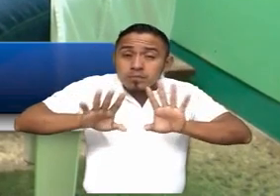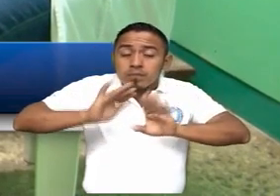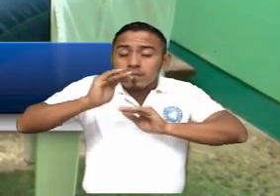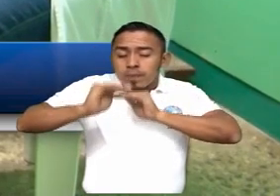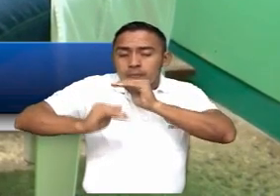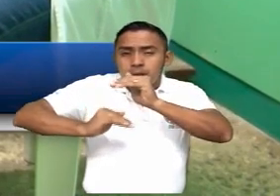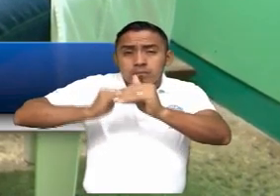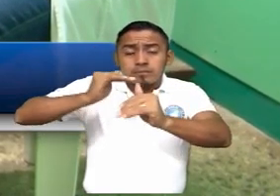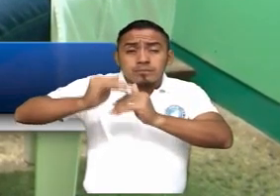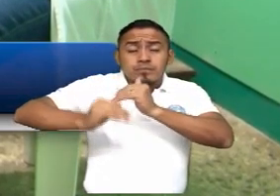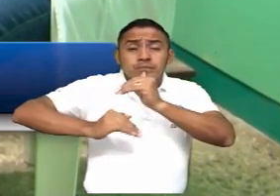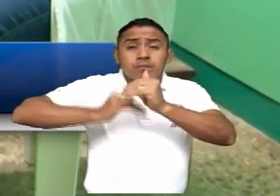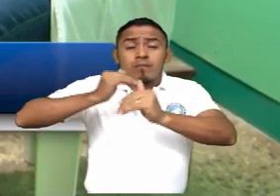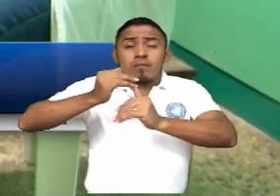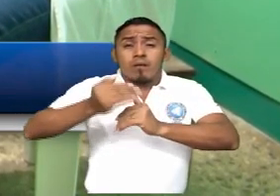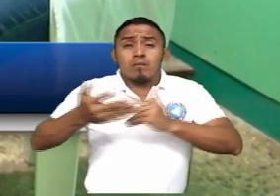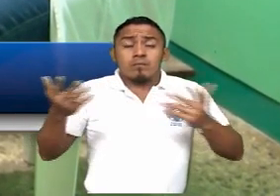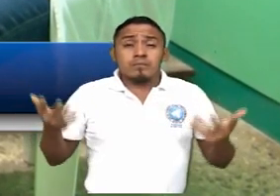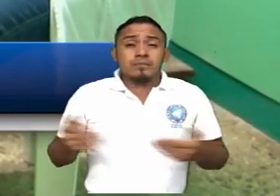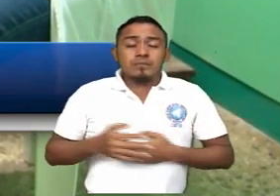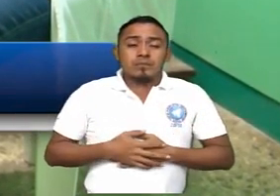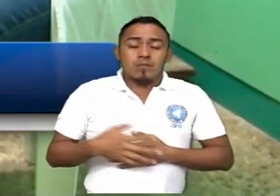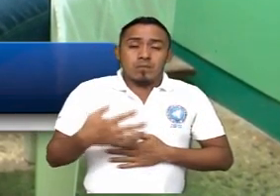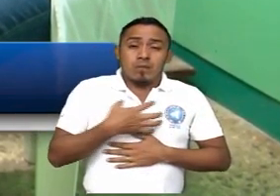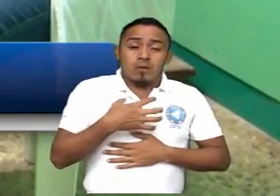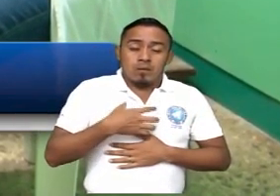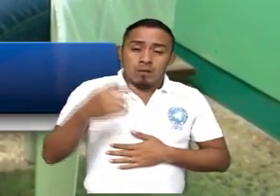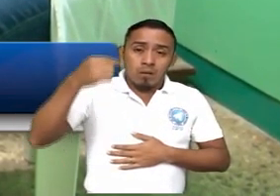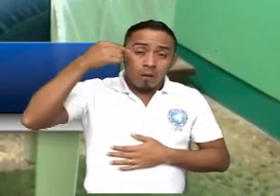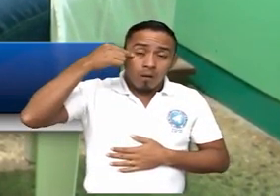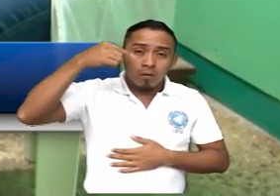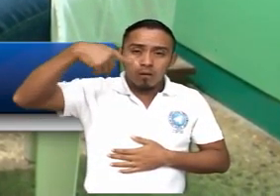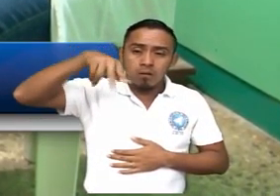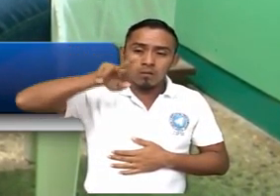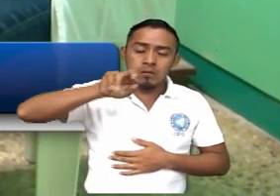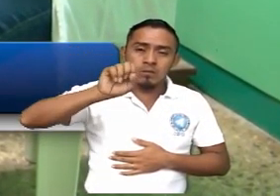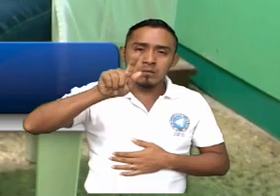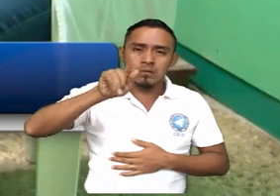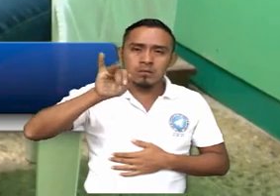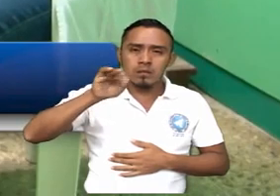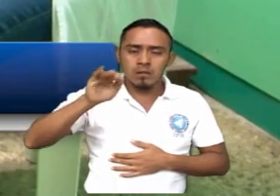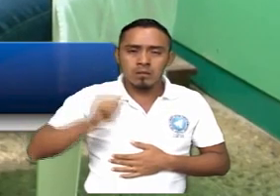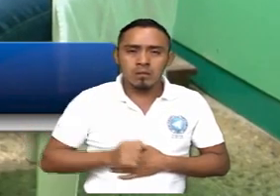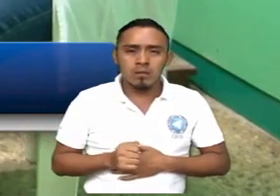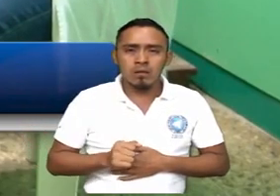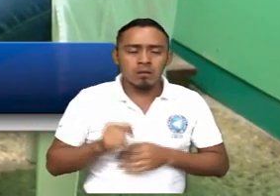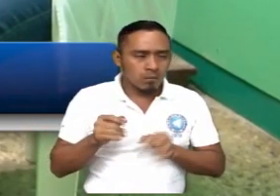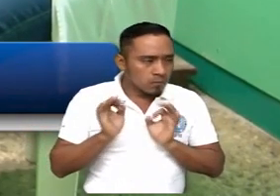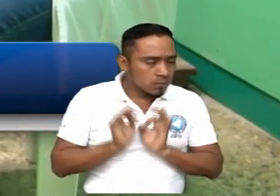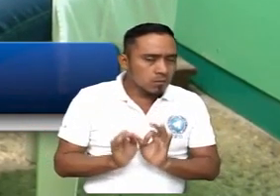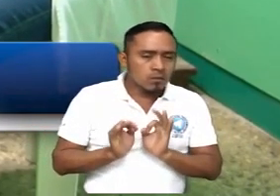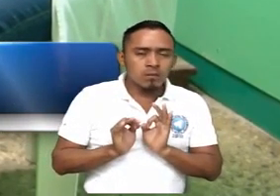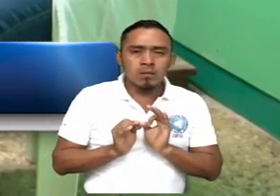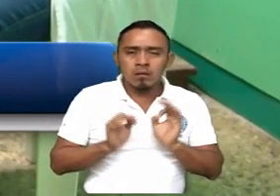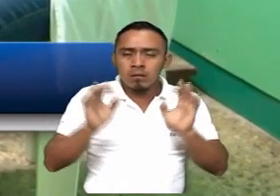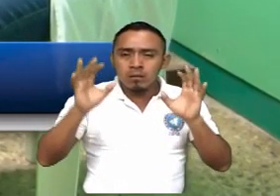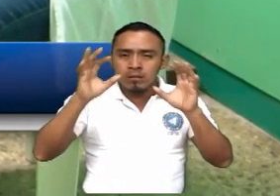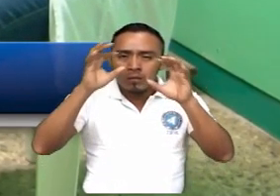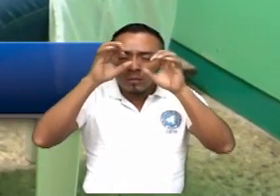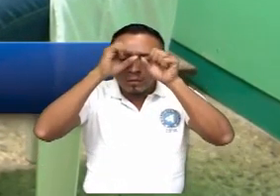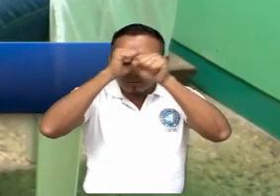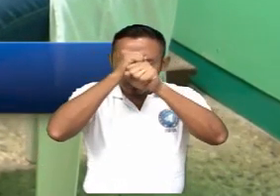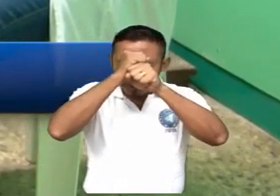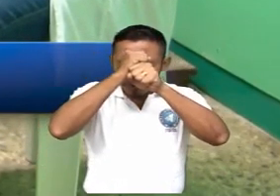progresiva, porque la desnaturalización de la proteína se va haciendo de manera progresiva. Hasta que queda opaco y solo miras bien.